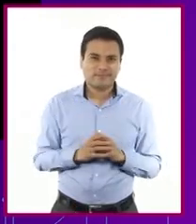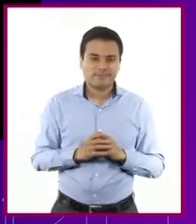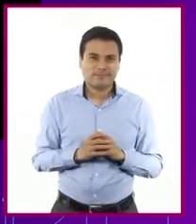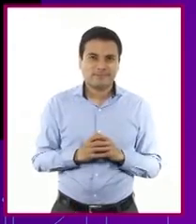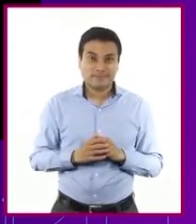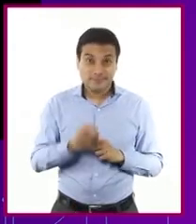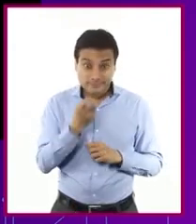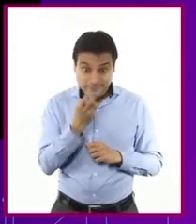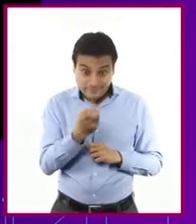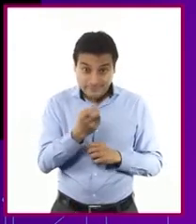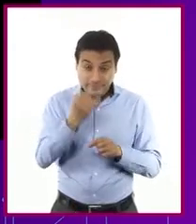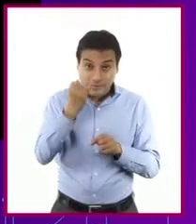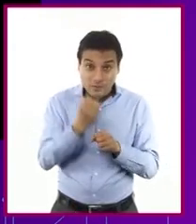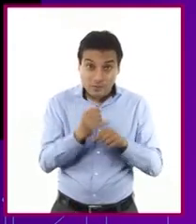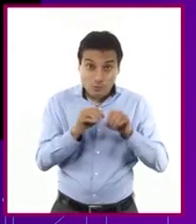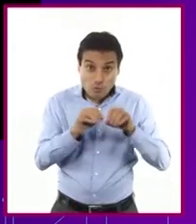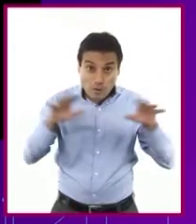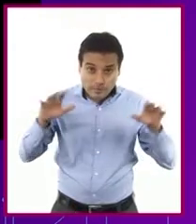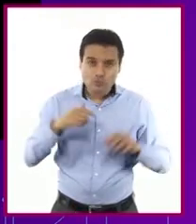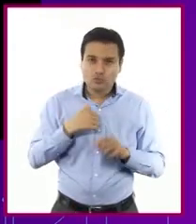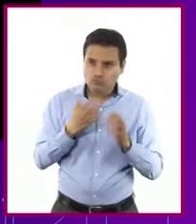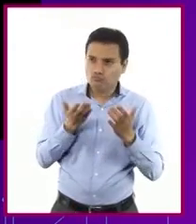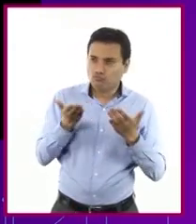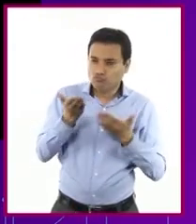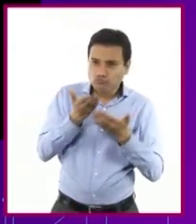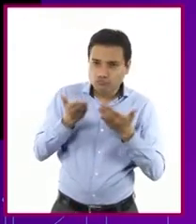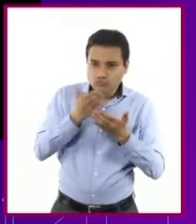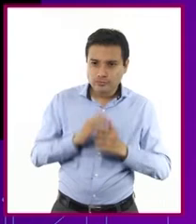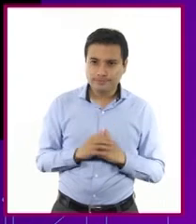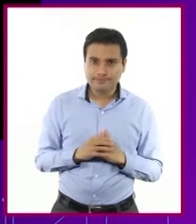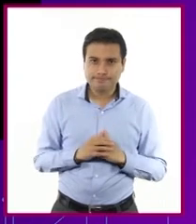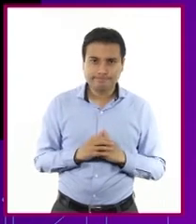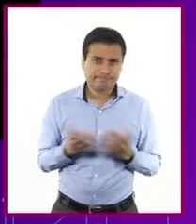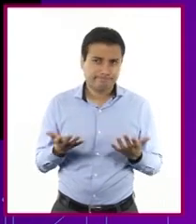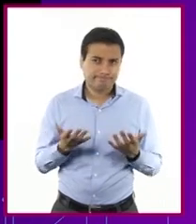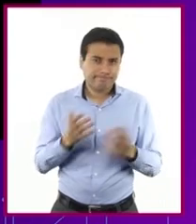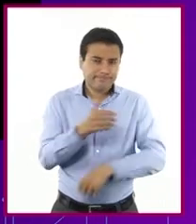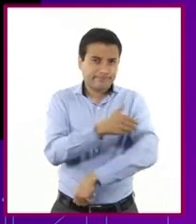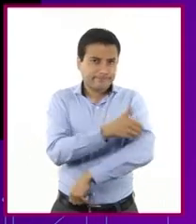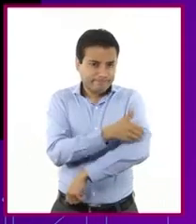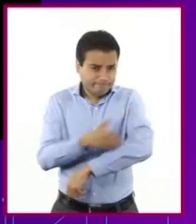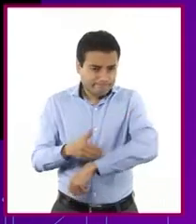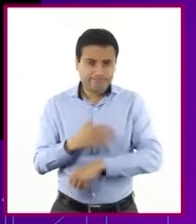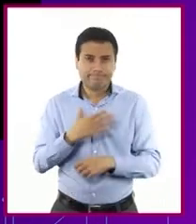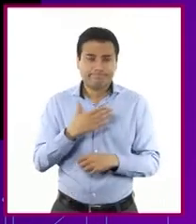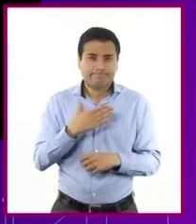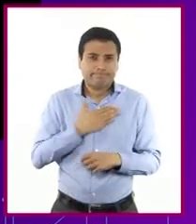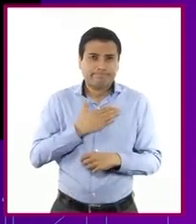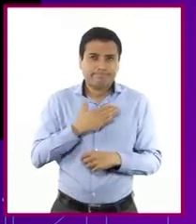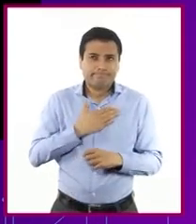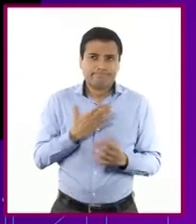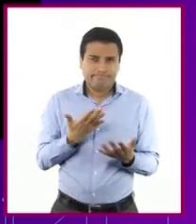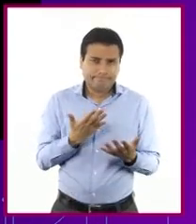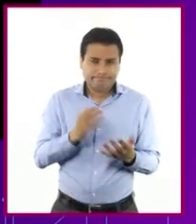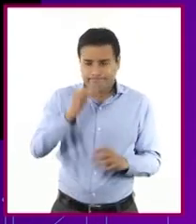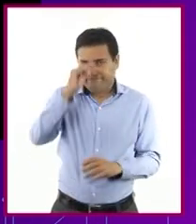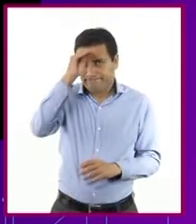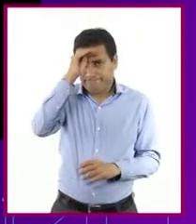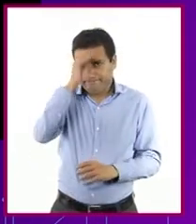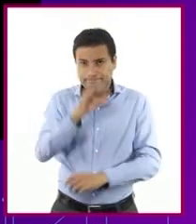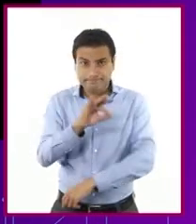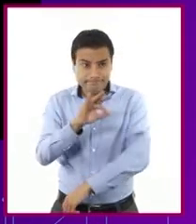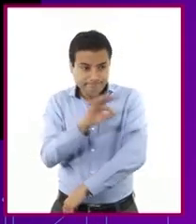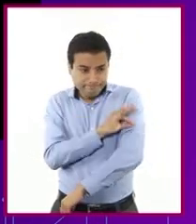compartido lo estudiado en los programas de ciencias biología y entre todos hemos concluido que aplicarse vacunas trae